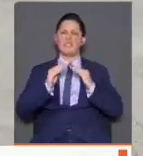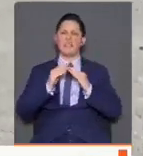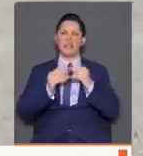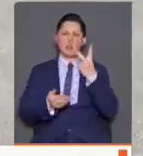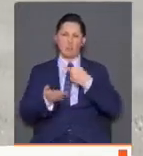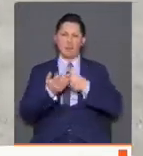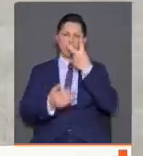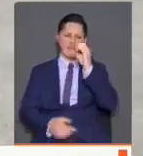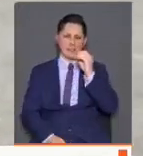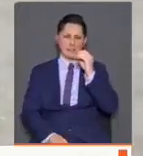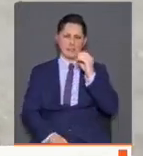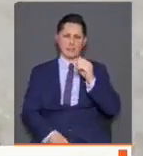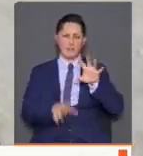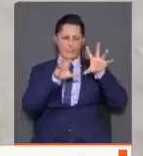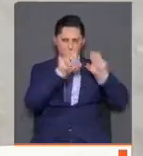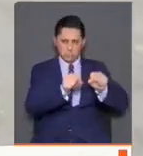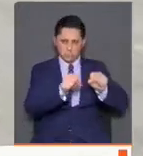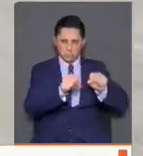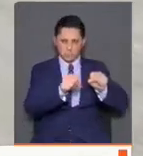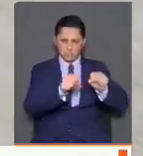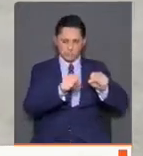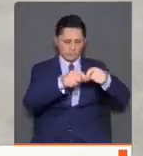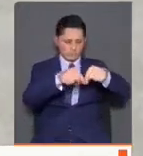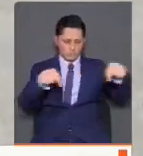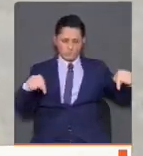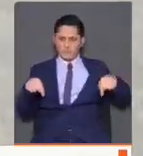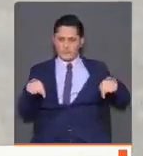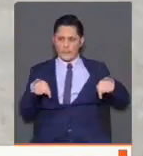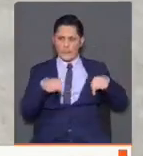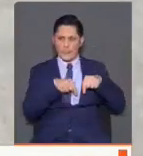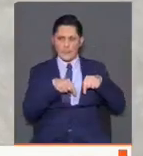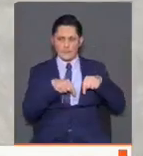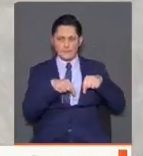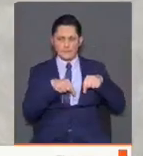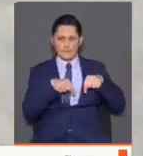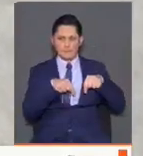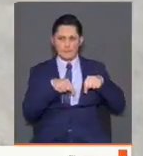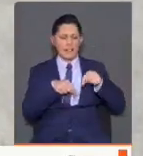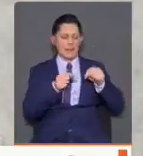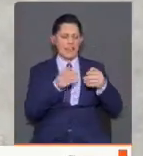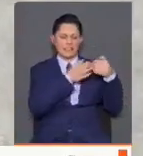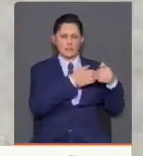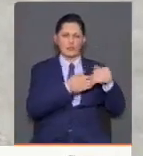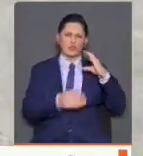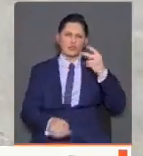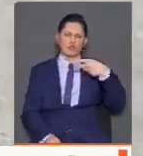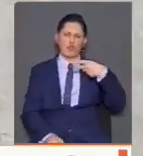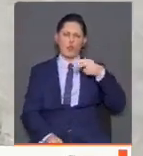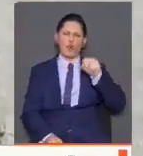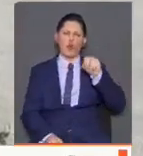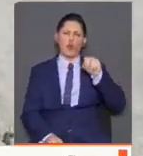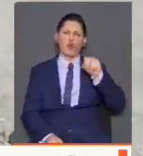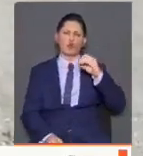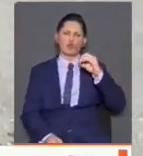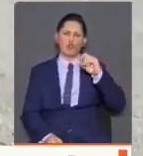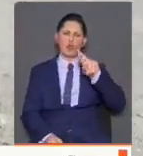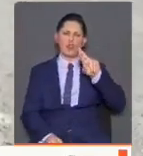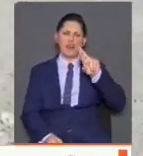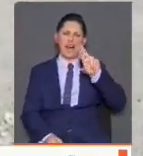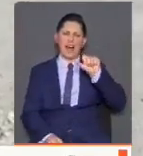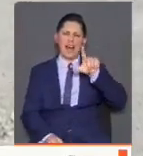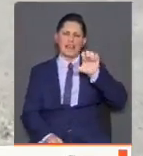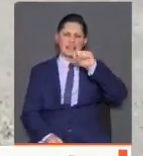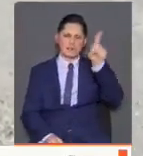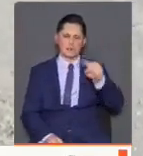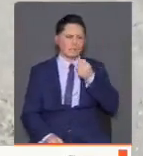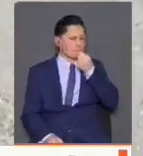tomarse unos terrenos en el lado del sector Chorales y empezaron con tres viviendas. Las primeras denuncias se hicieron a través